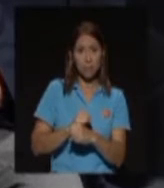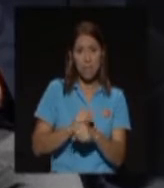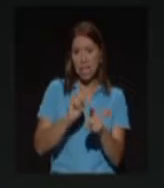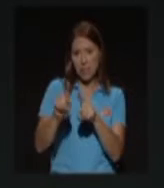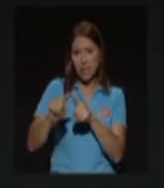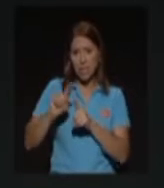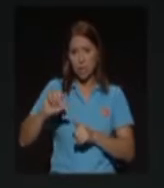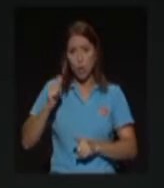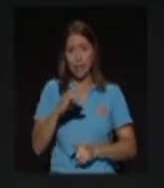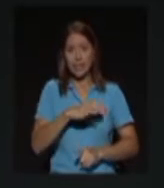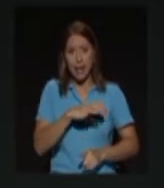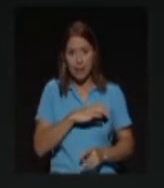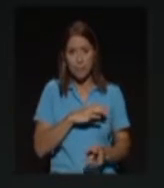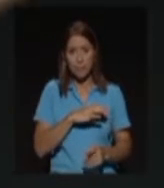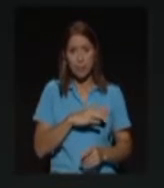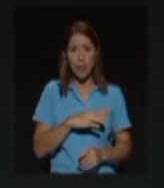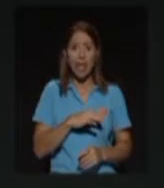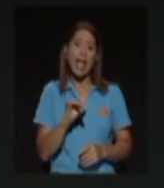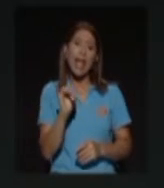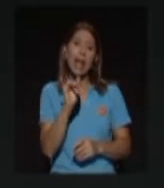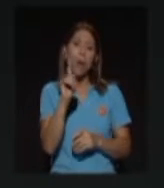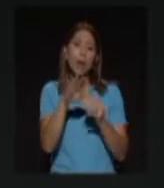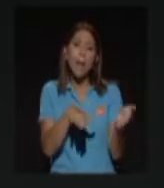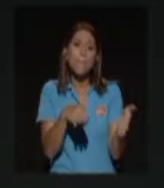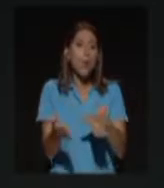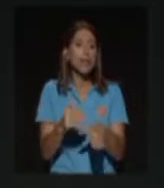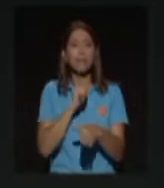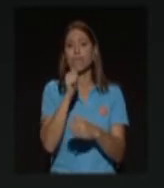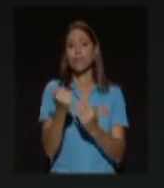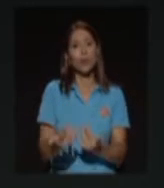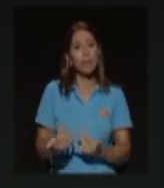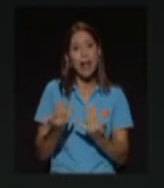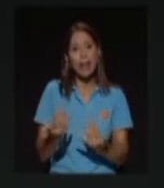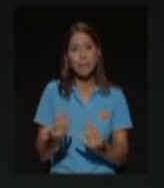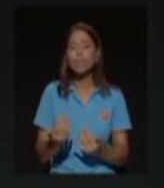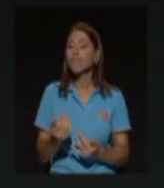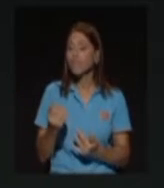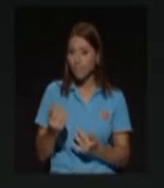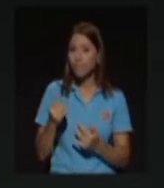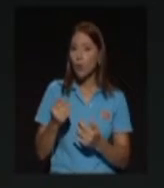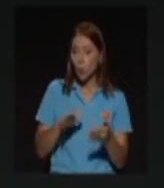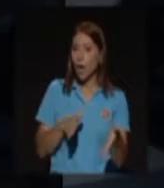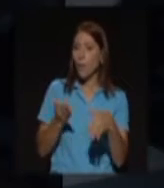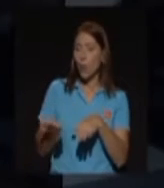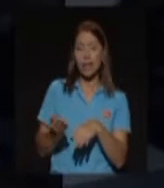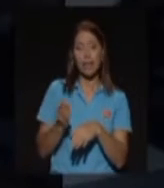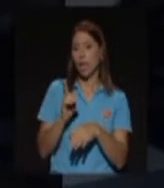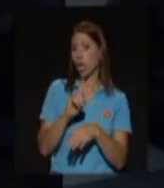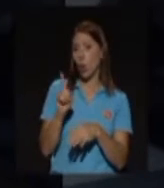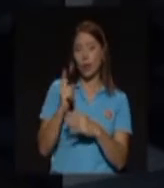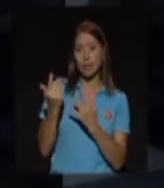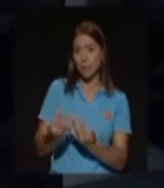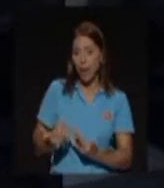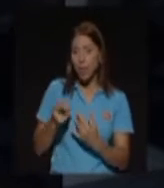otras cosas, era una muerte no esperada. Una muerte totalmente no esperada, efectivamente, ¿verdad?